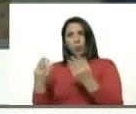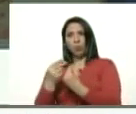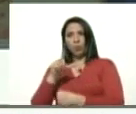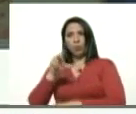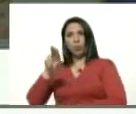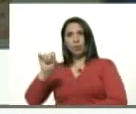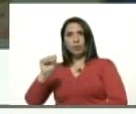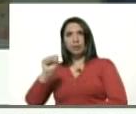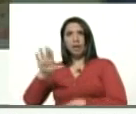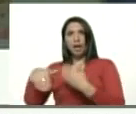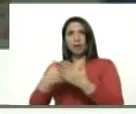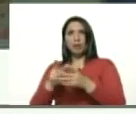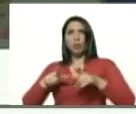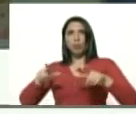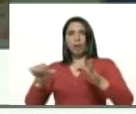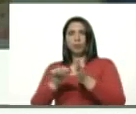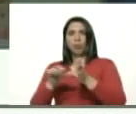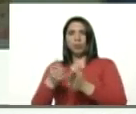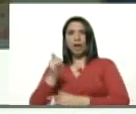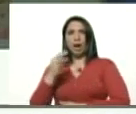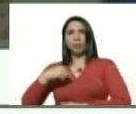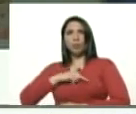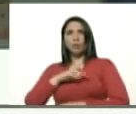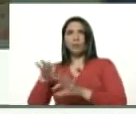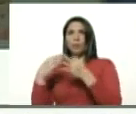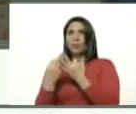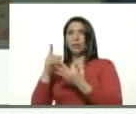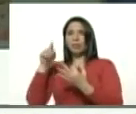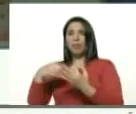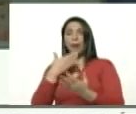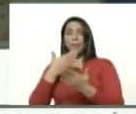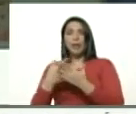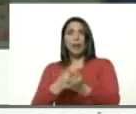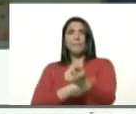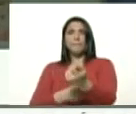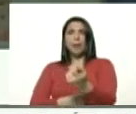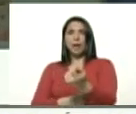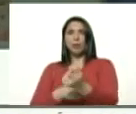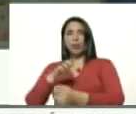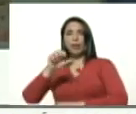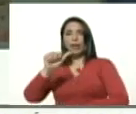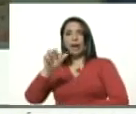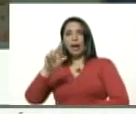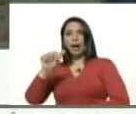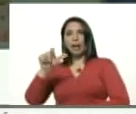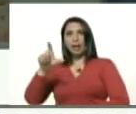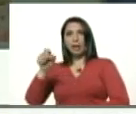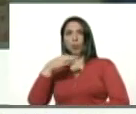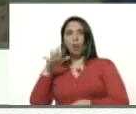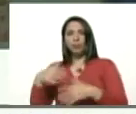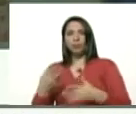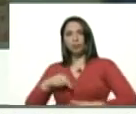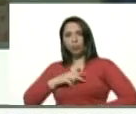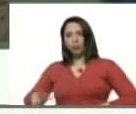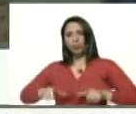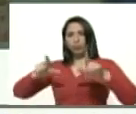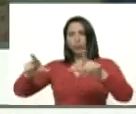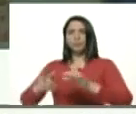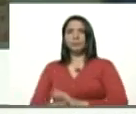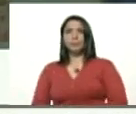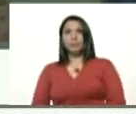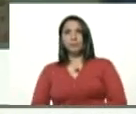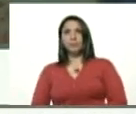encuentran sus familiares. Le voy a pedir a nuestro hermano Earle Herrera que tome la palabra mientras nos trasladamos. Adelante, Earle.